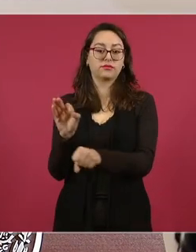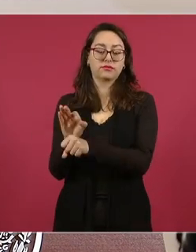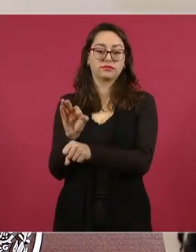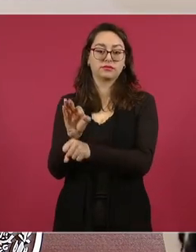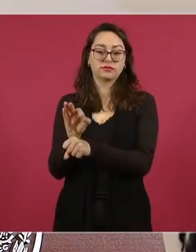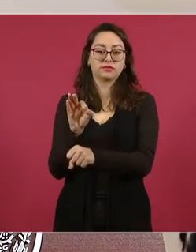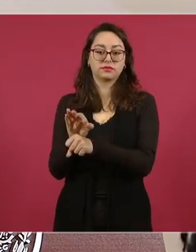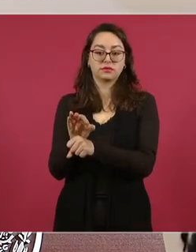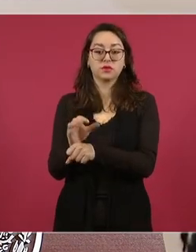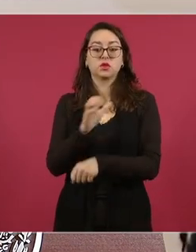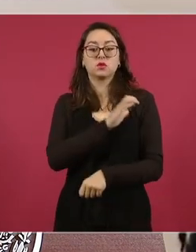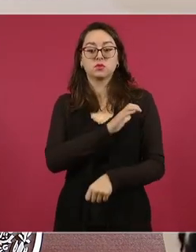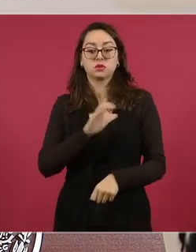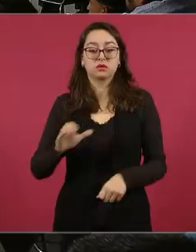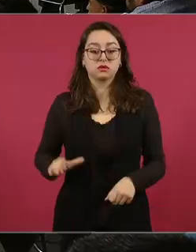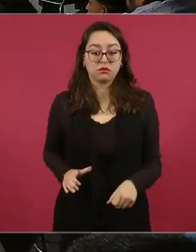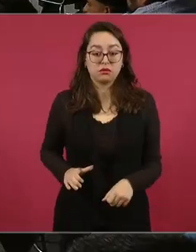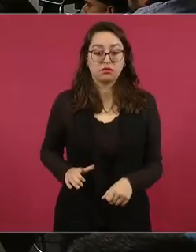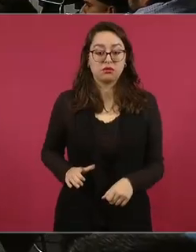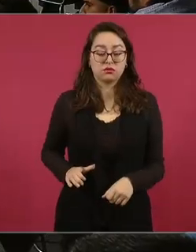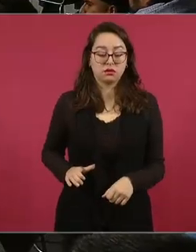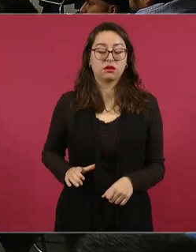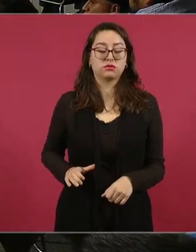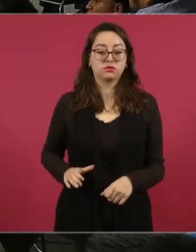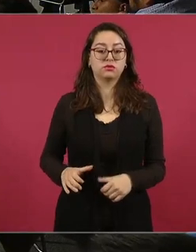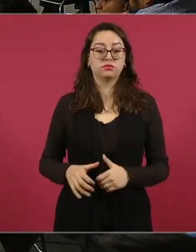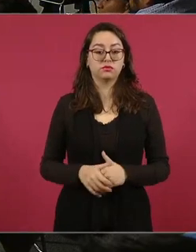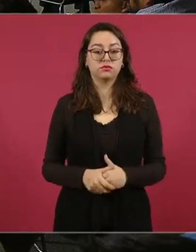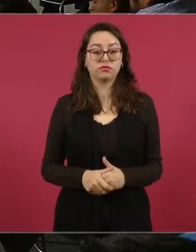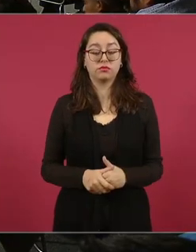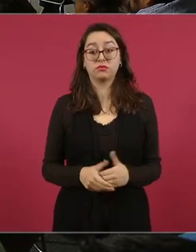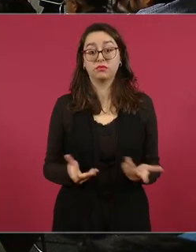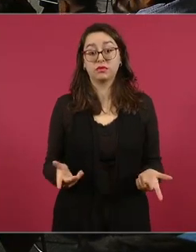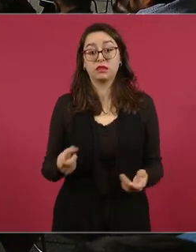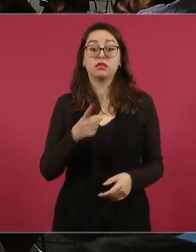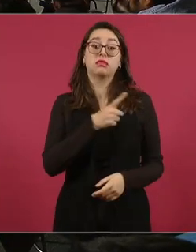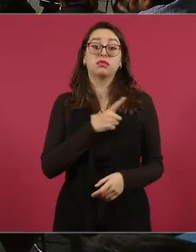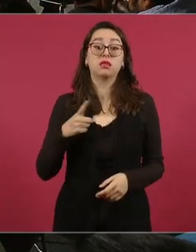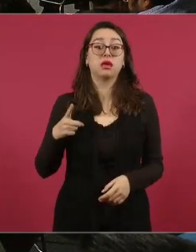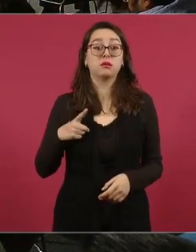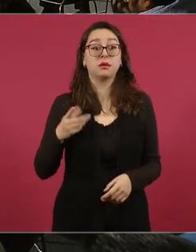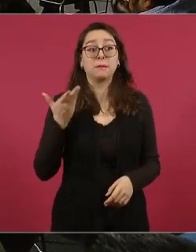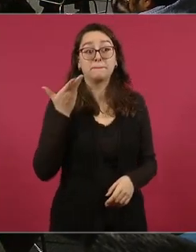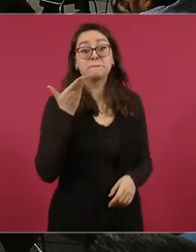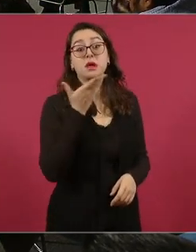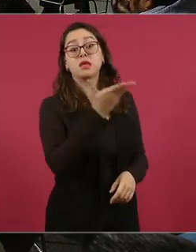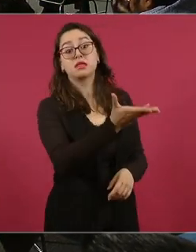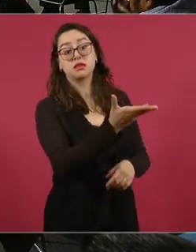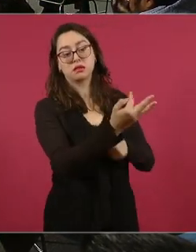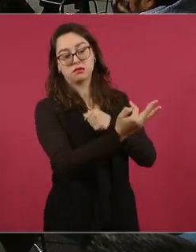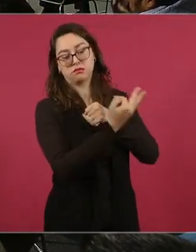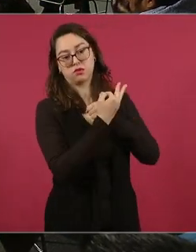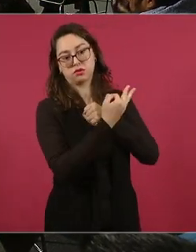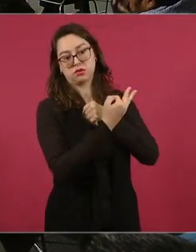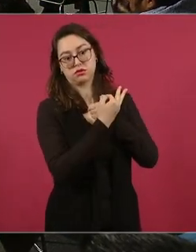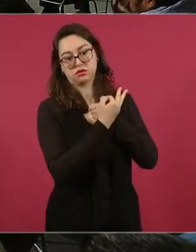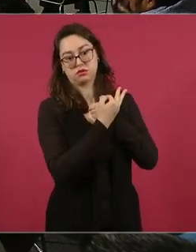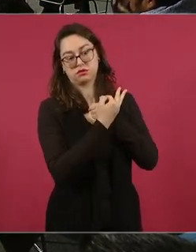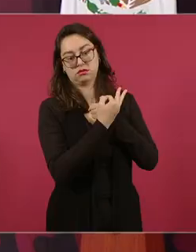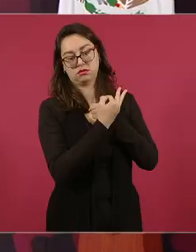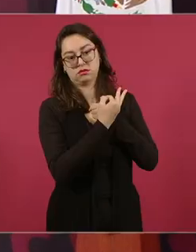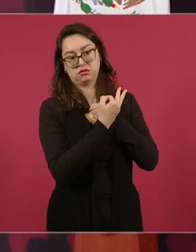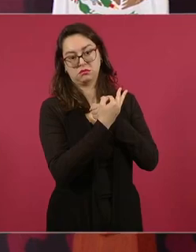protegiendo a candidatos y quien lo solicita y lo requiere,